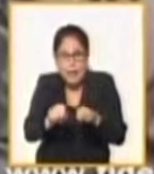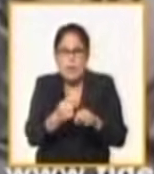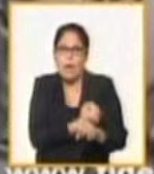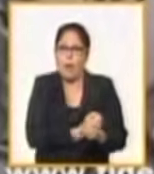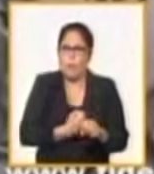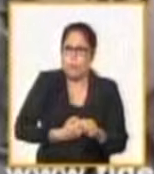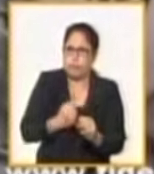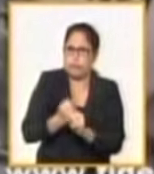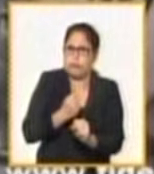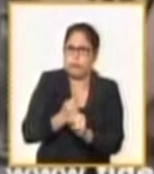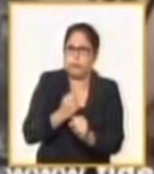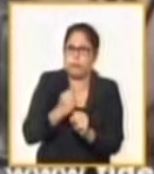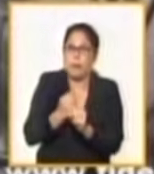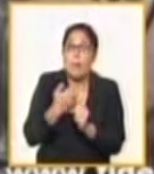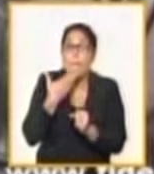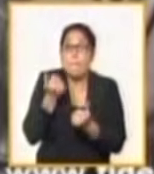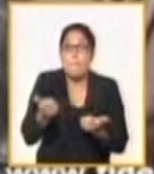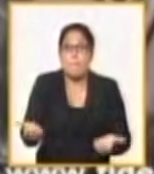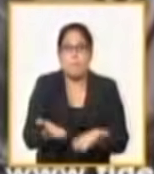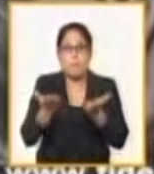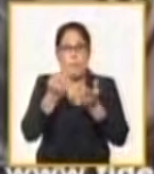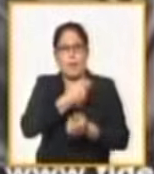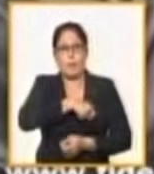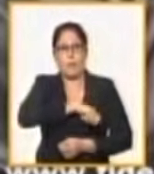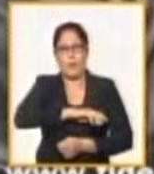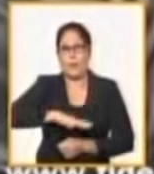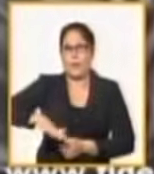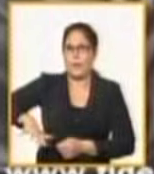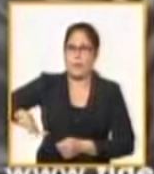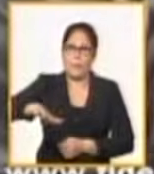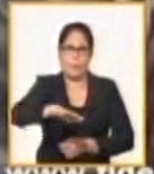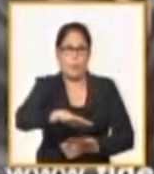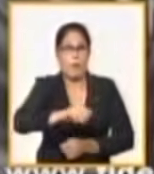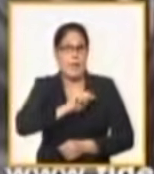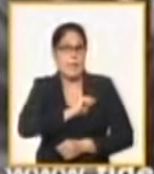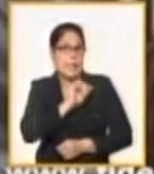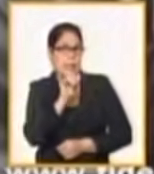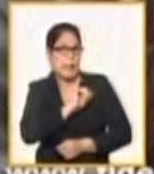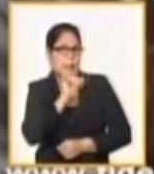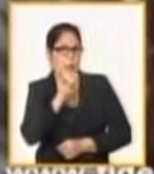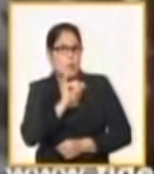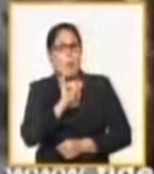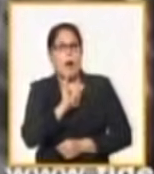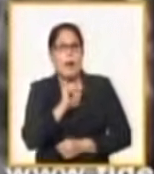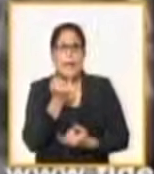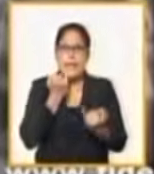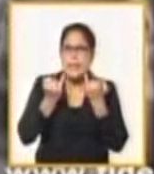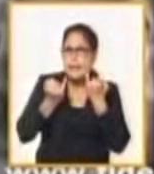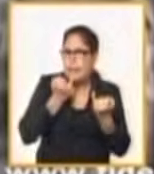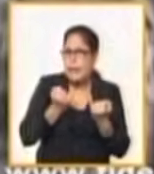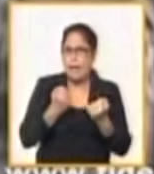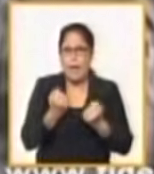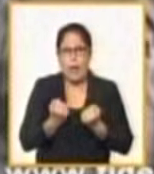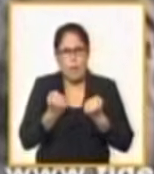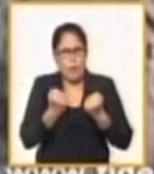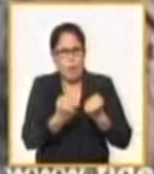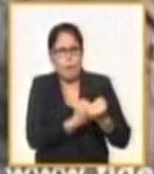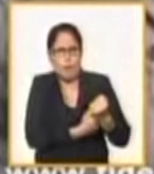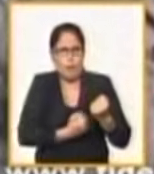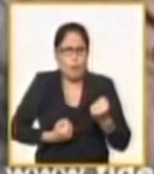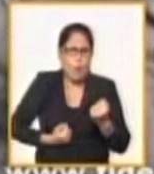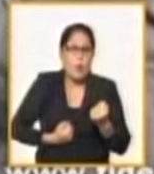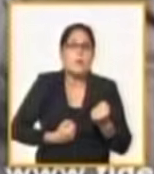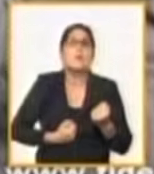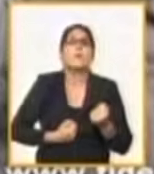esfuerzo en favor del pueblo. Quiere que pongan el máximo de interés y de esfuerzo en la